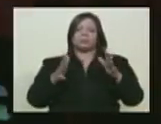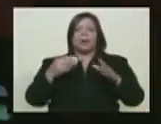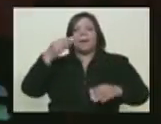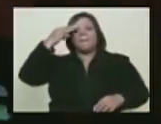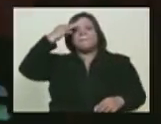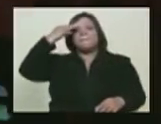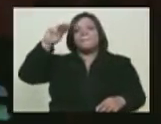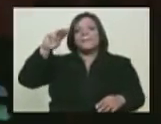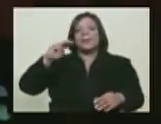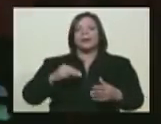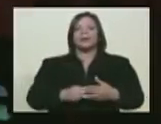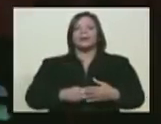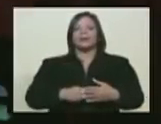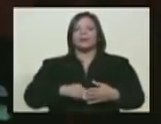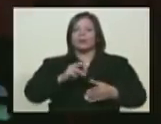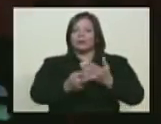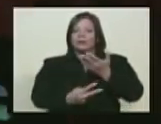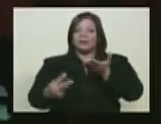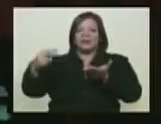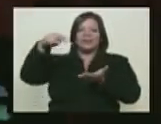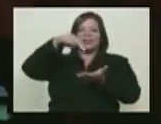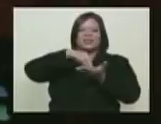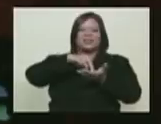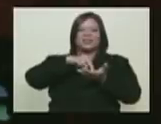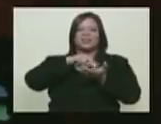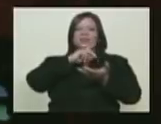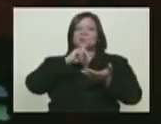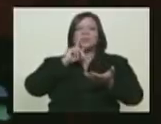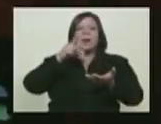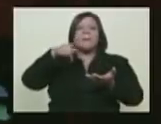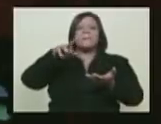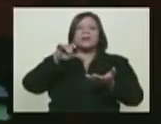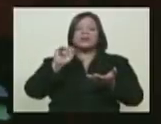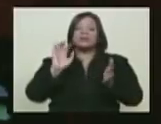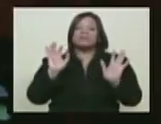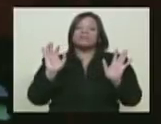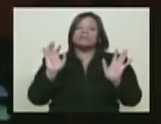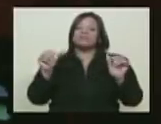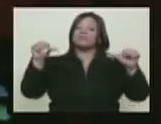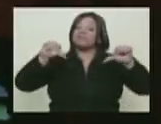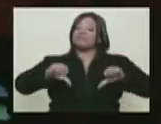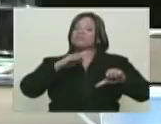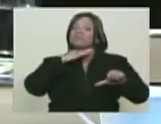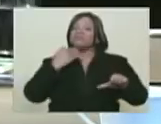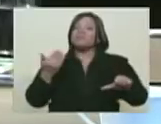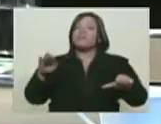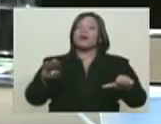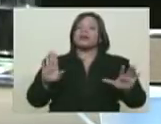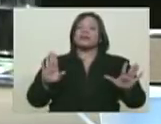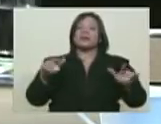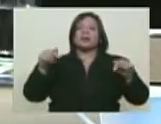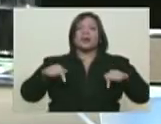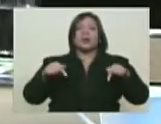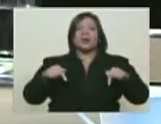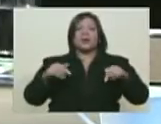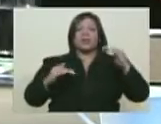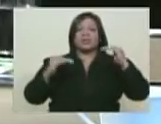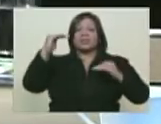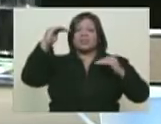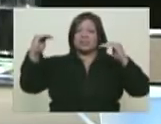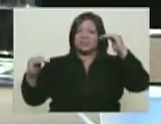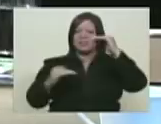México resucitó el PRI con Peña Nieto, ¿no? Pues resucitó para morir más. Hoy tienen el nivel más